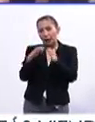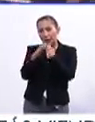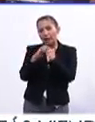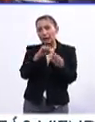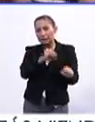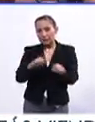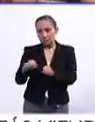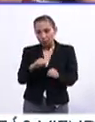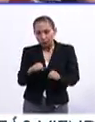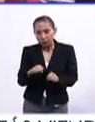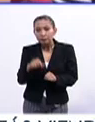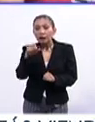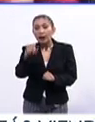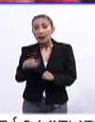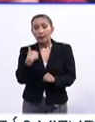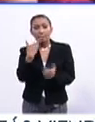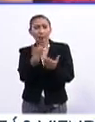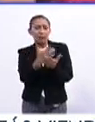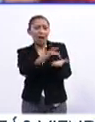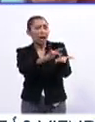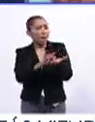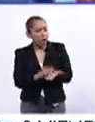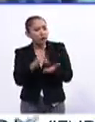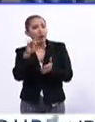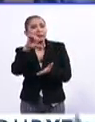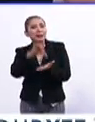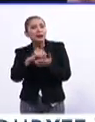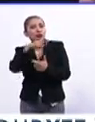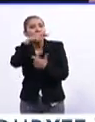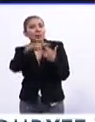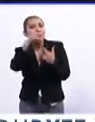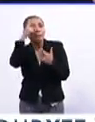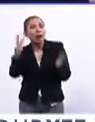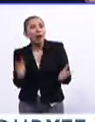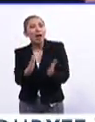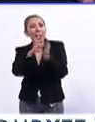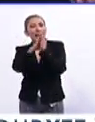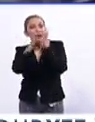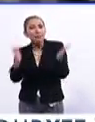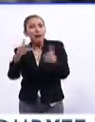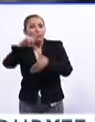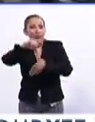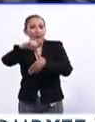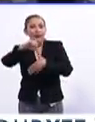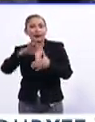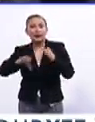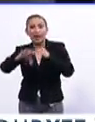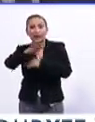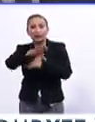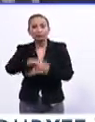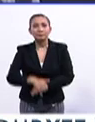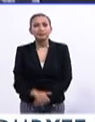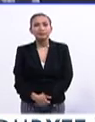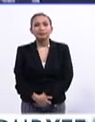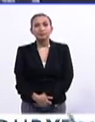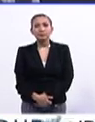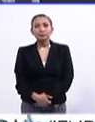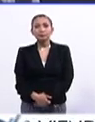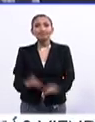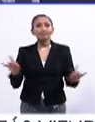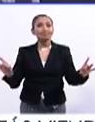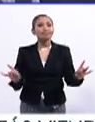por los sismos y que solicitó el apoyo del centro regional para el fomento del libro en américa latina y el caribe